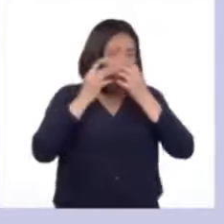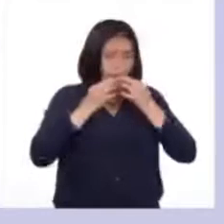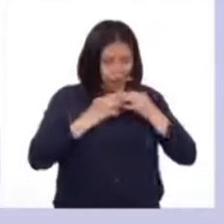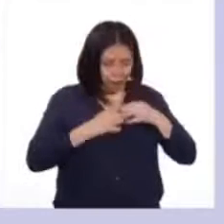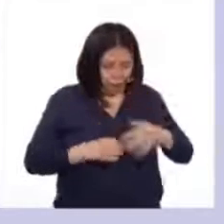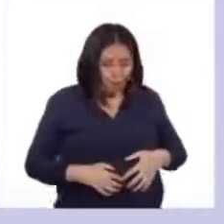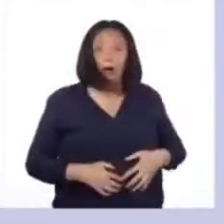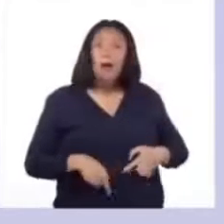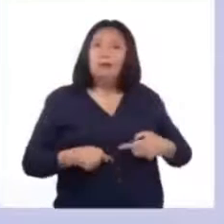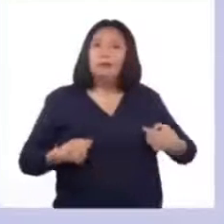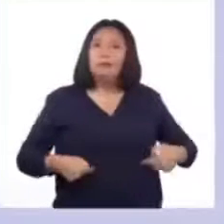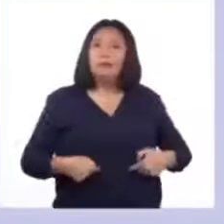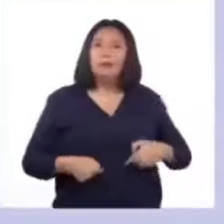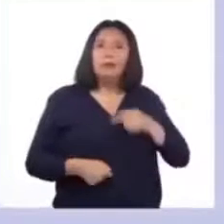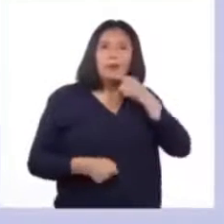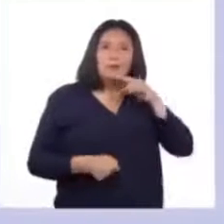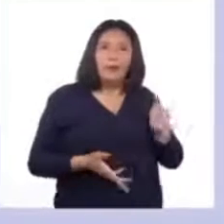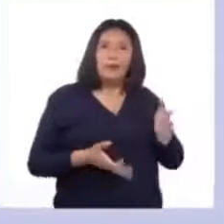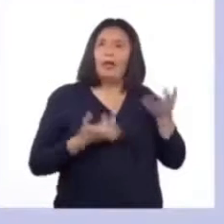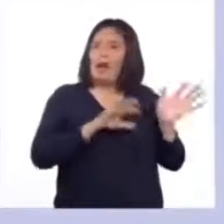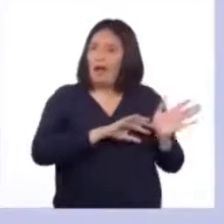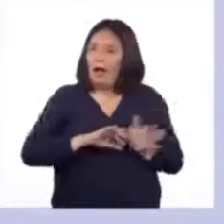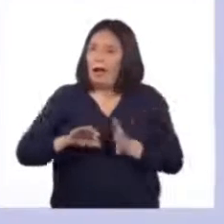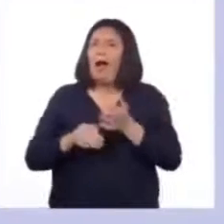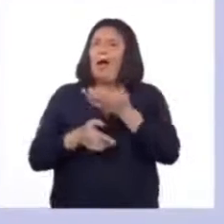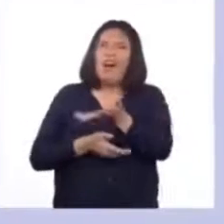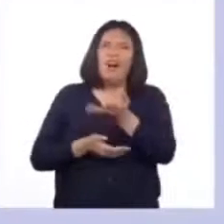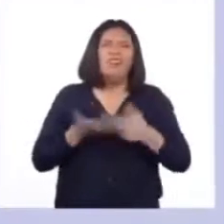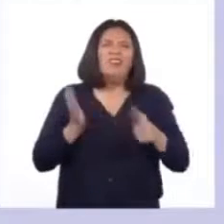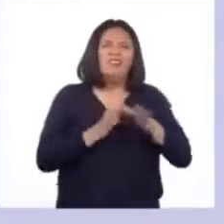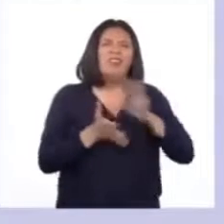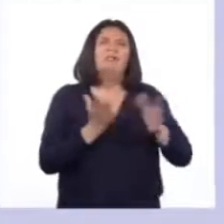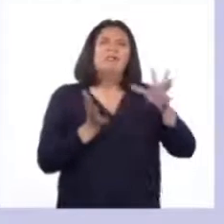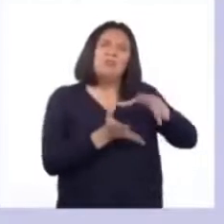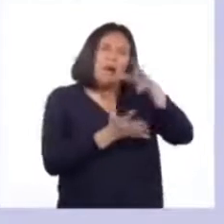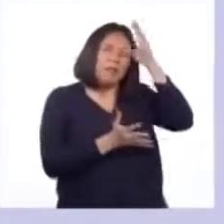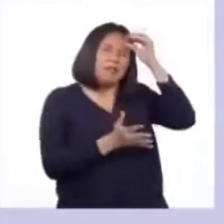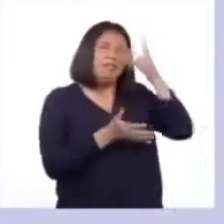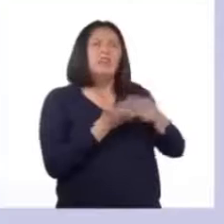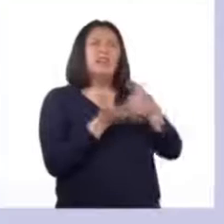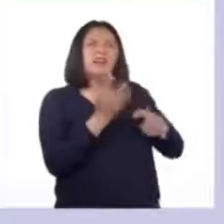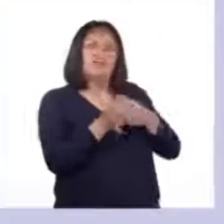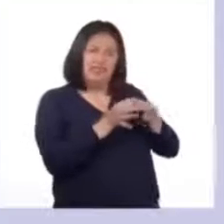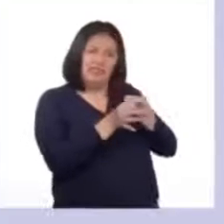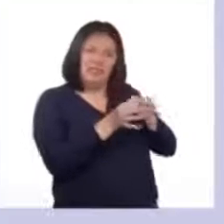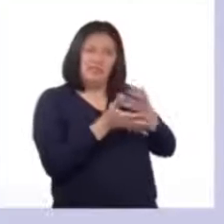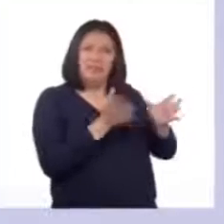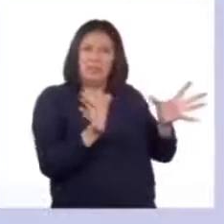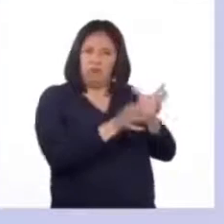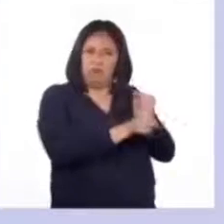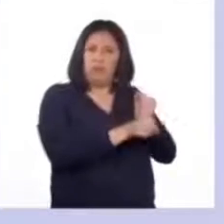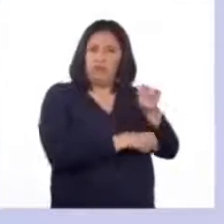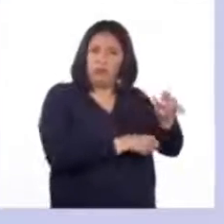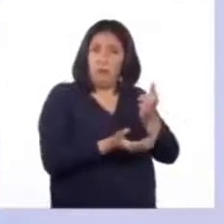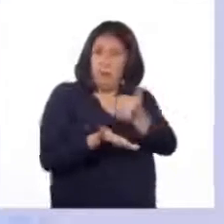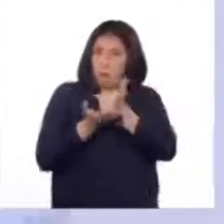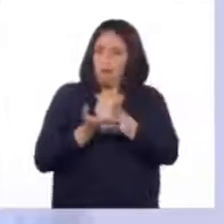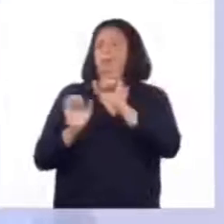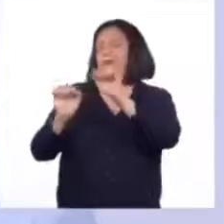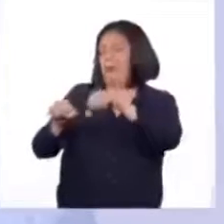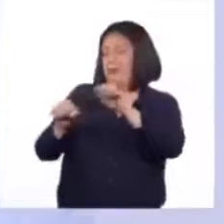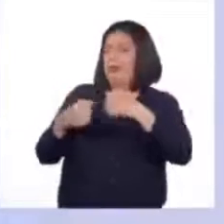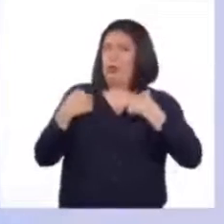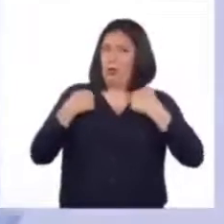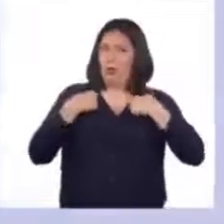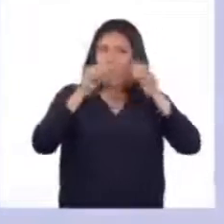una mujer, de las chicas. Hagamos un resumen de lo aprendido hasta ahora. ¿Me ayudas, Patricia? Claro, profesor. He